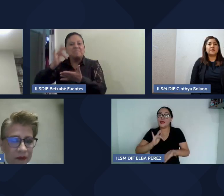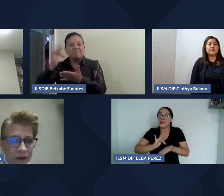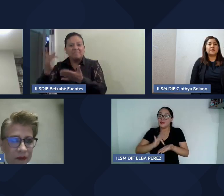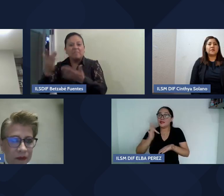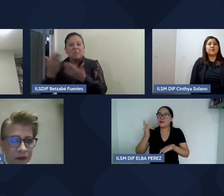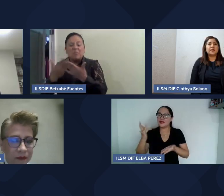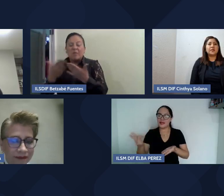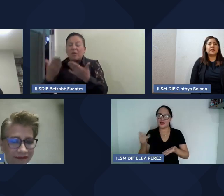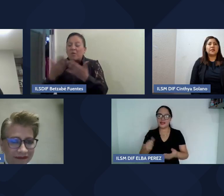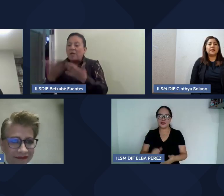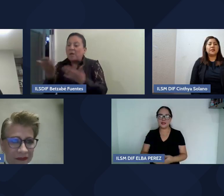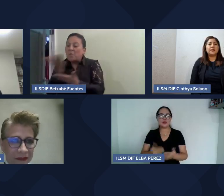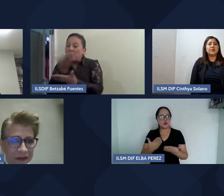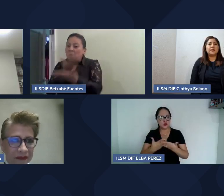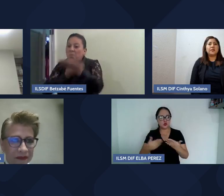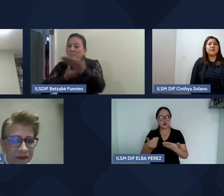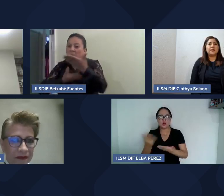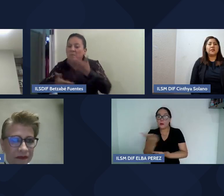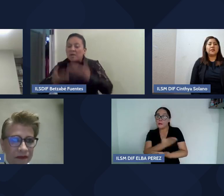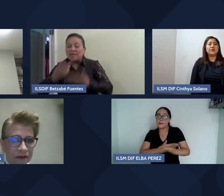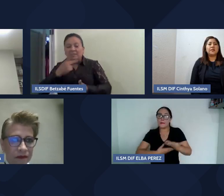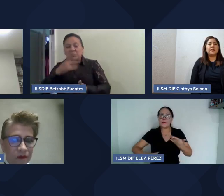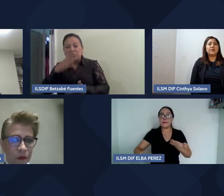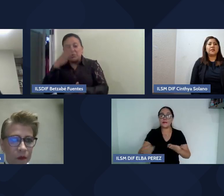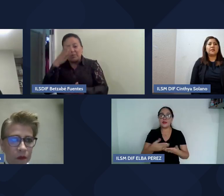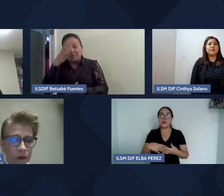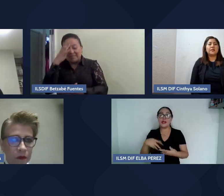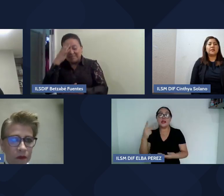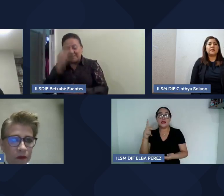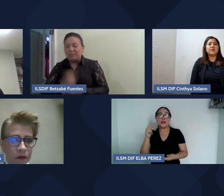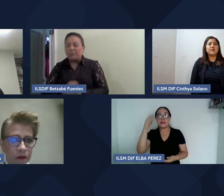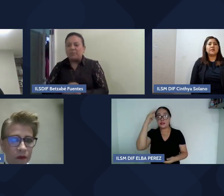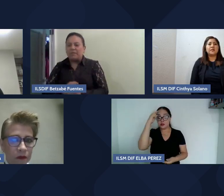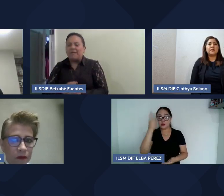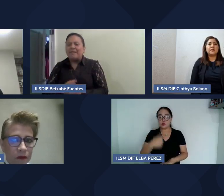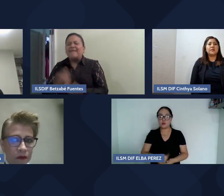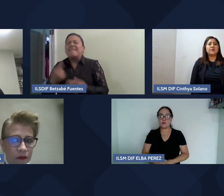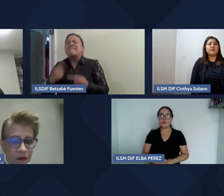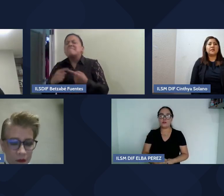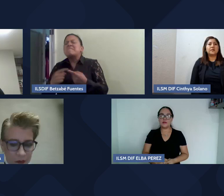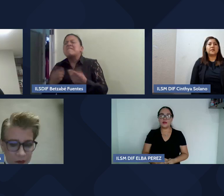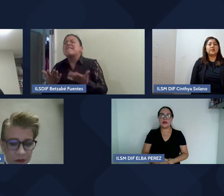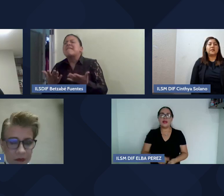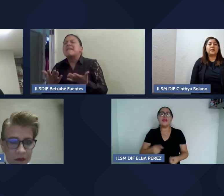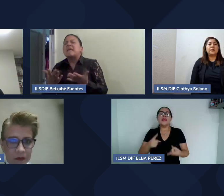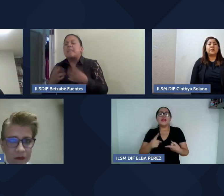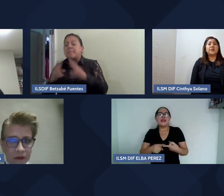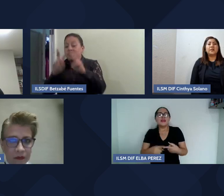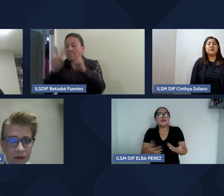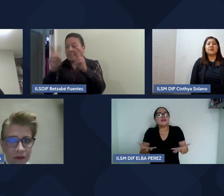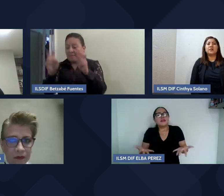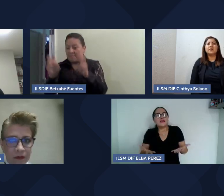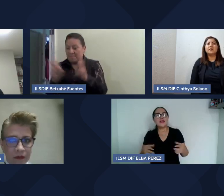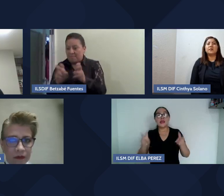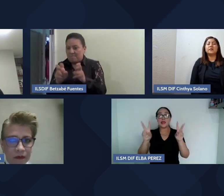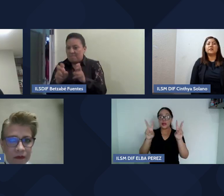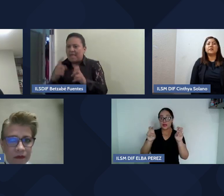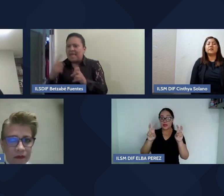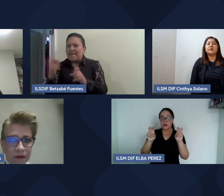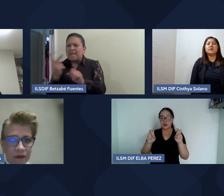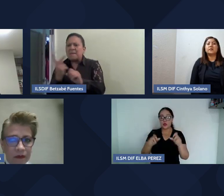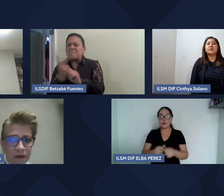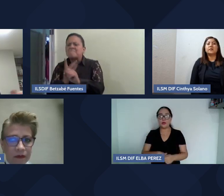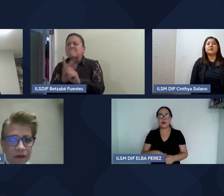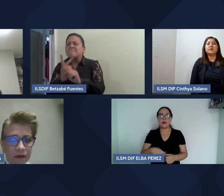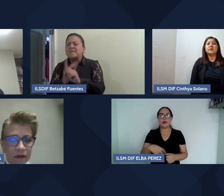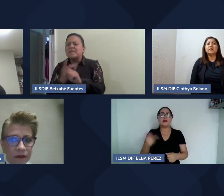tienes en la materia. ¿Qué son y cómo presentar una denuncia en materia de delitos electorales? Y Pati, antes